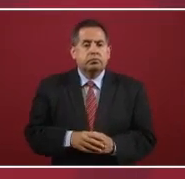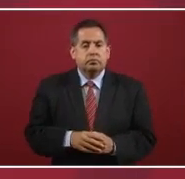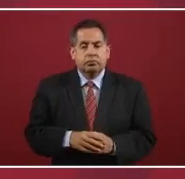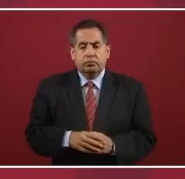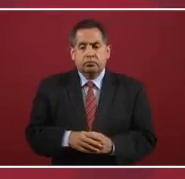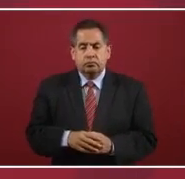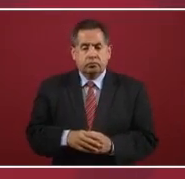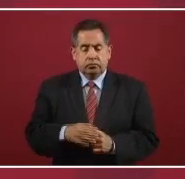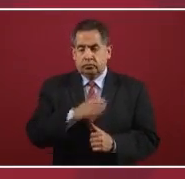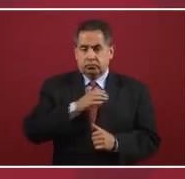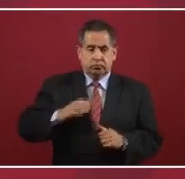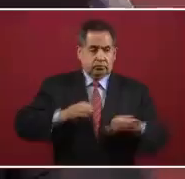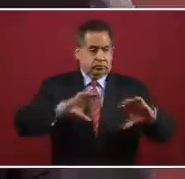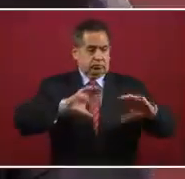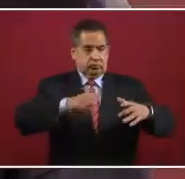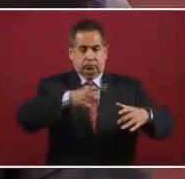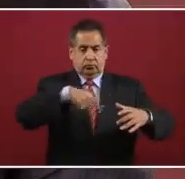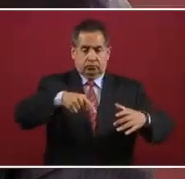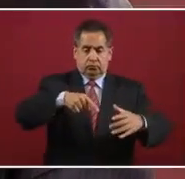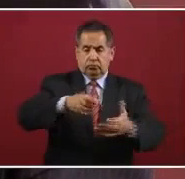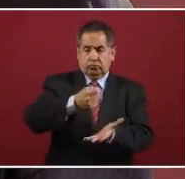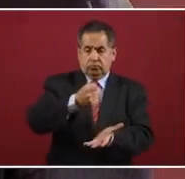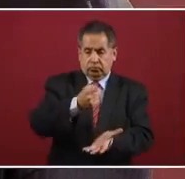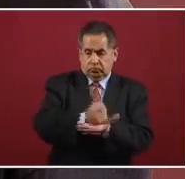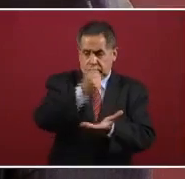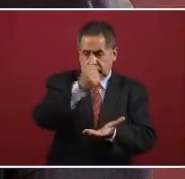los congresistas aprueben